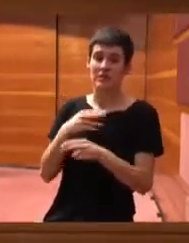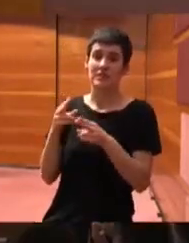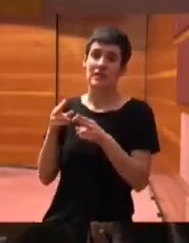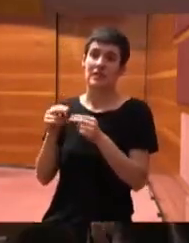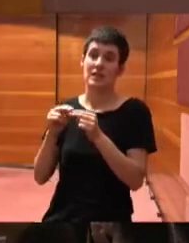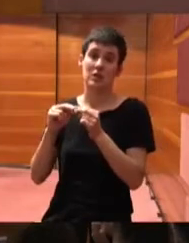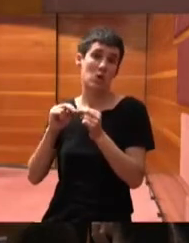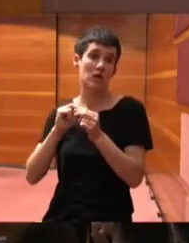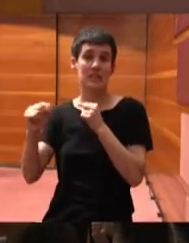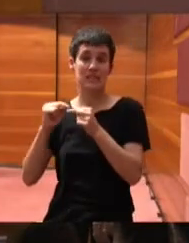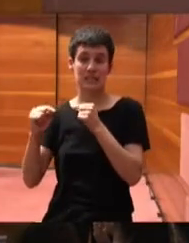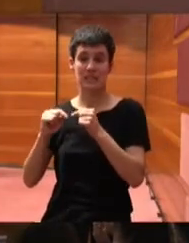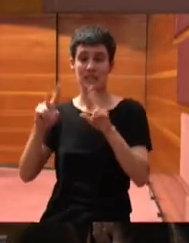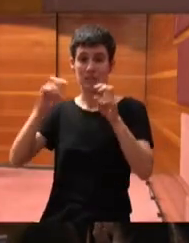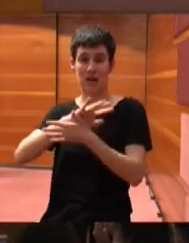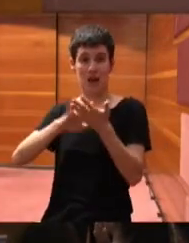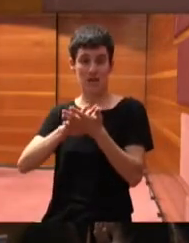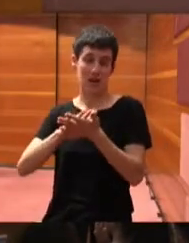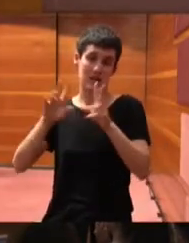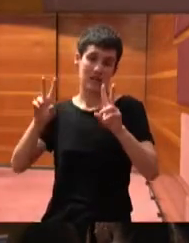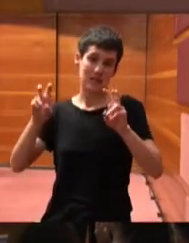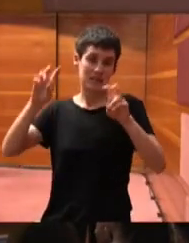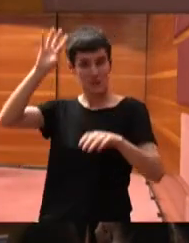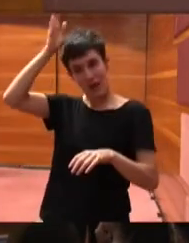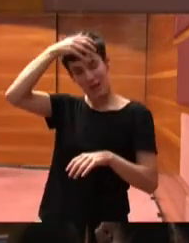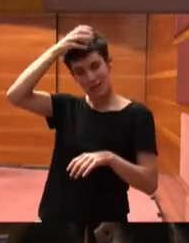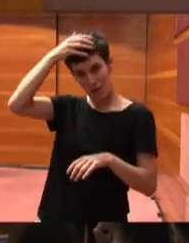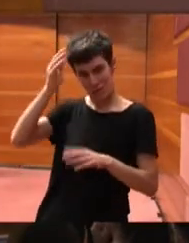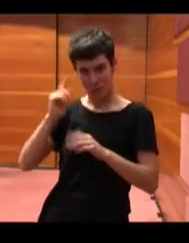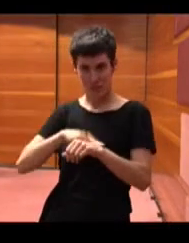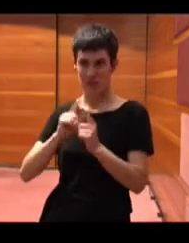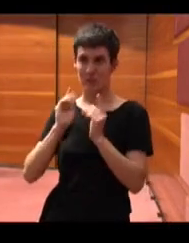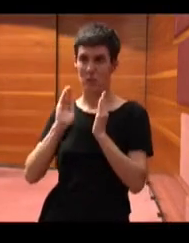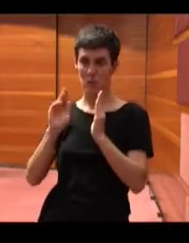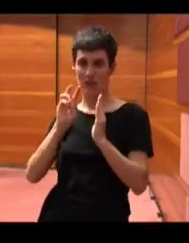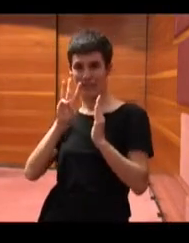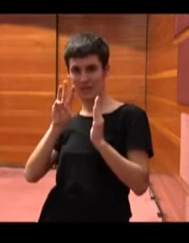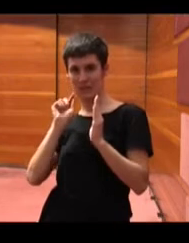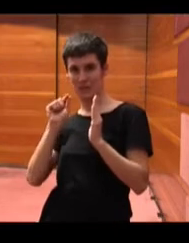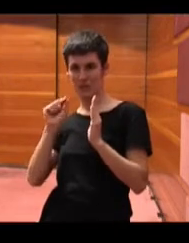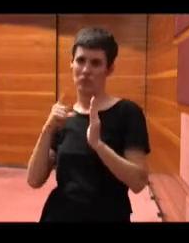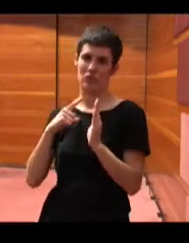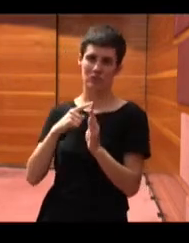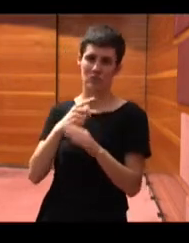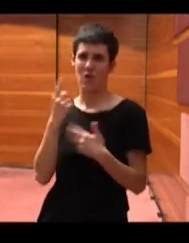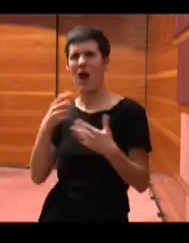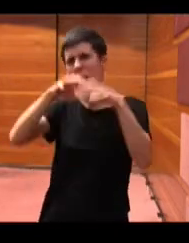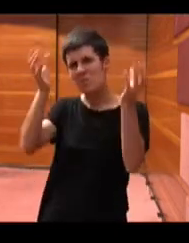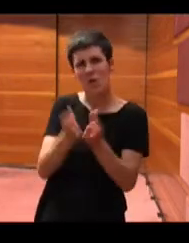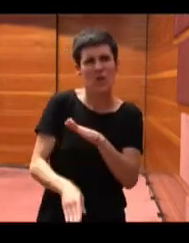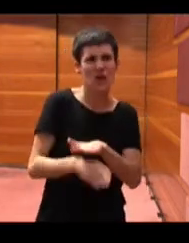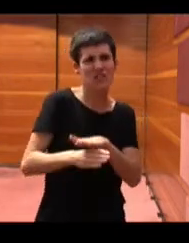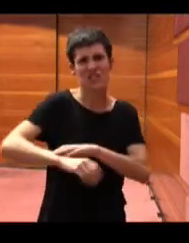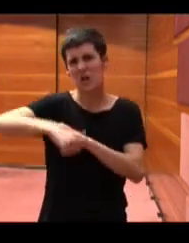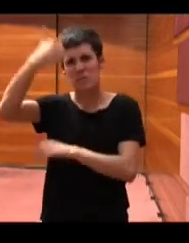Donald Trump, ¿vale? No sé qué hora es, pero vamos, pues que serían 3 minutos. Llega uno, ay madre, chicas, Trump, me muero, el mundo sigue tremendamente